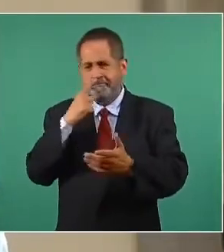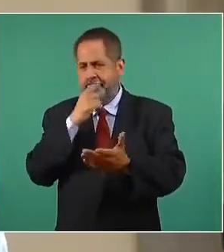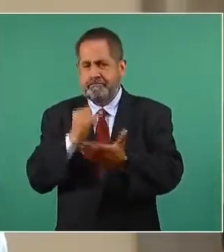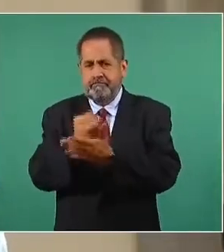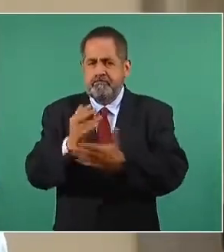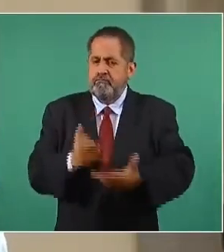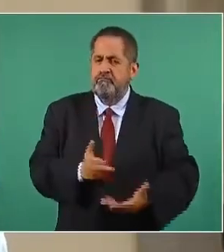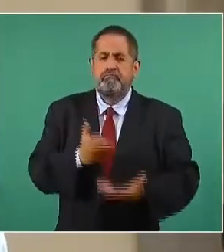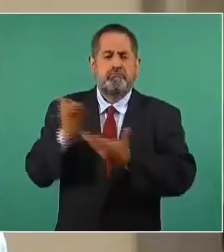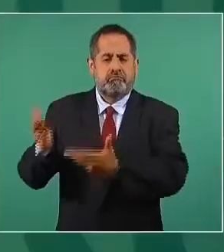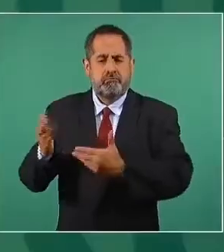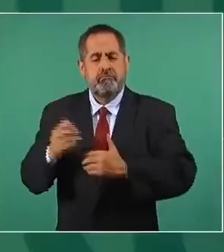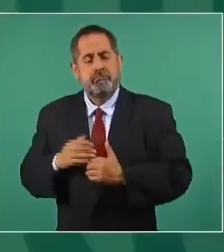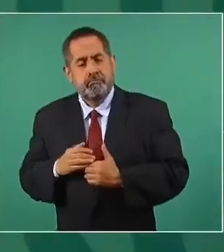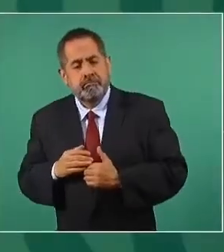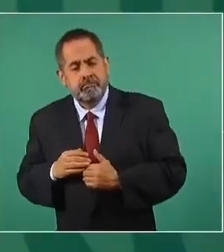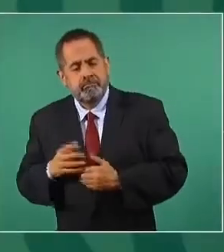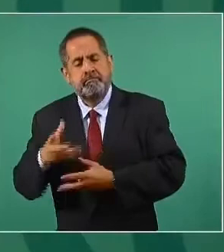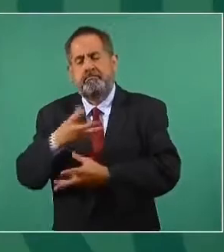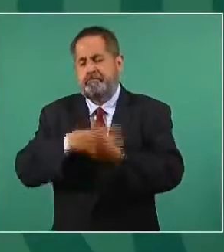ha ofrecido